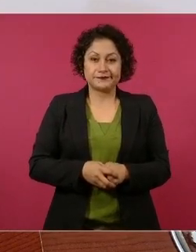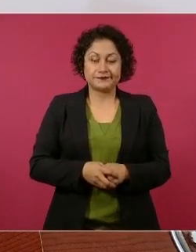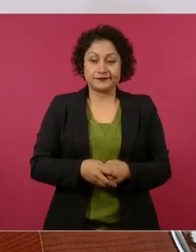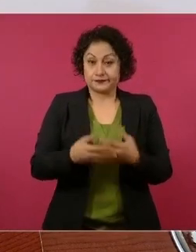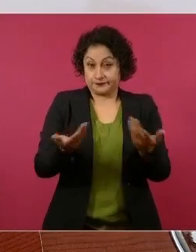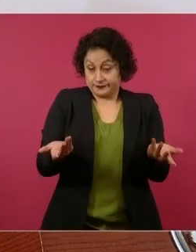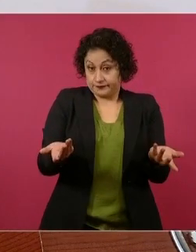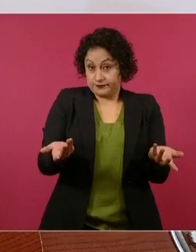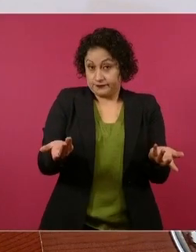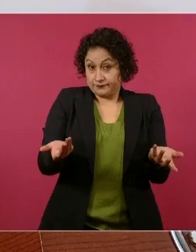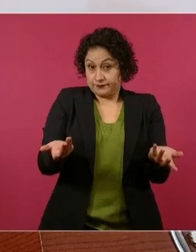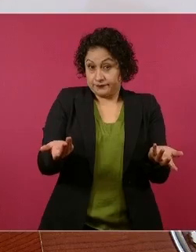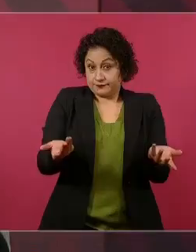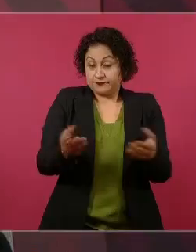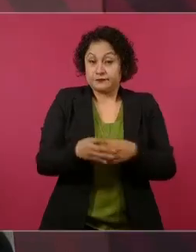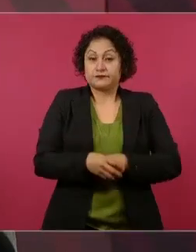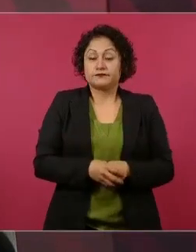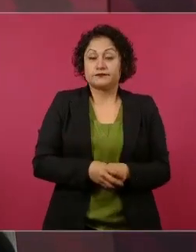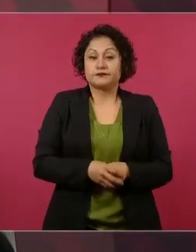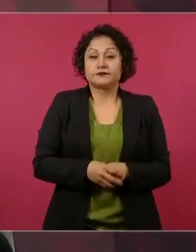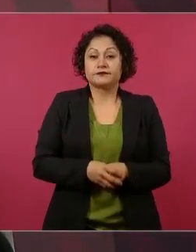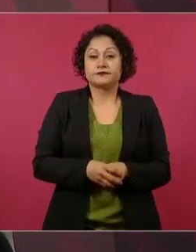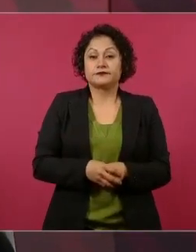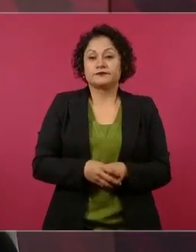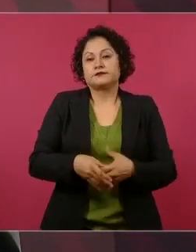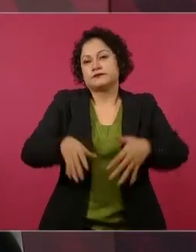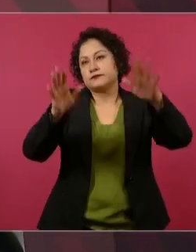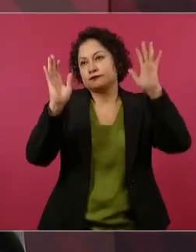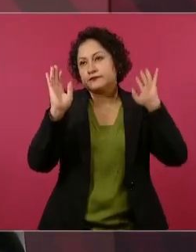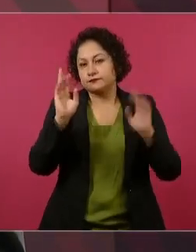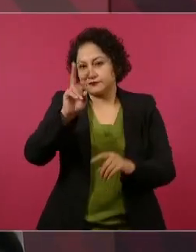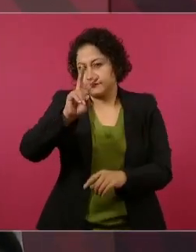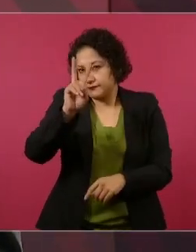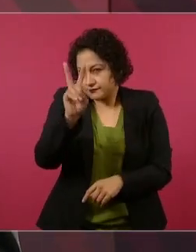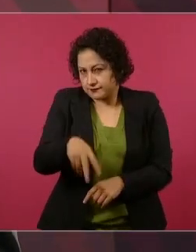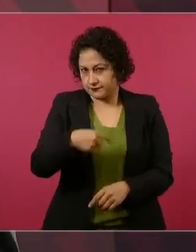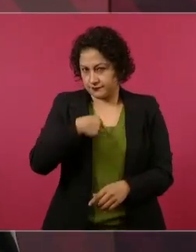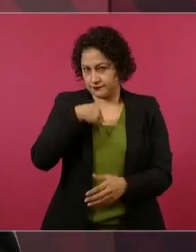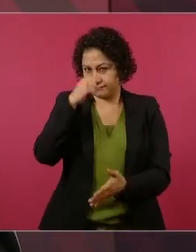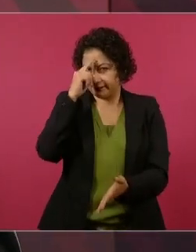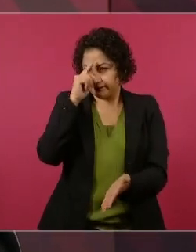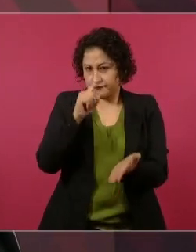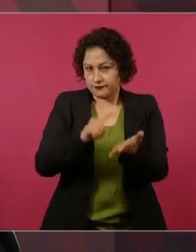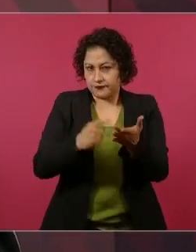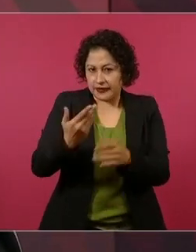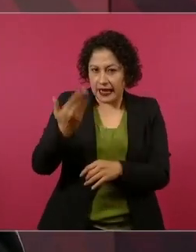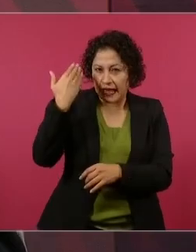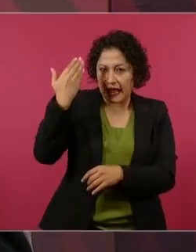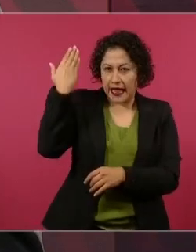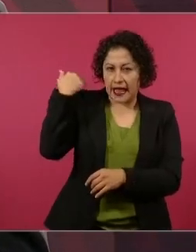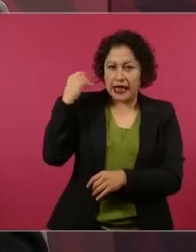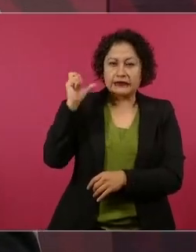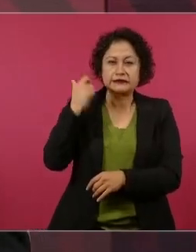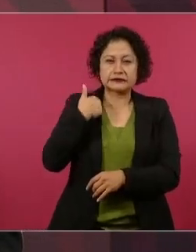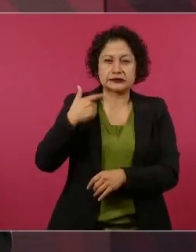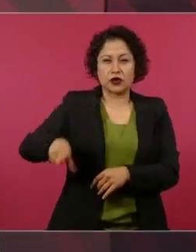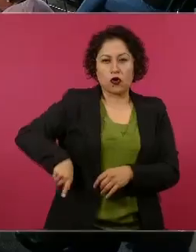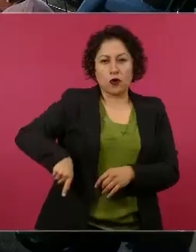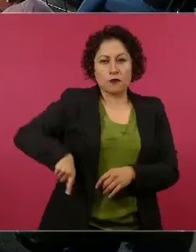bueno, ni siquiera las hubiesen hecho, porque para ellos